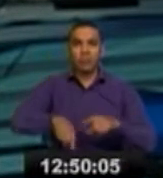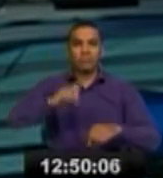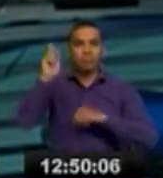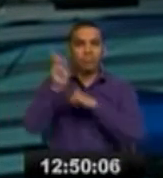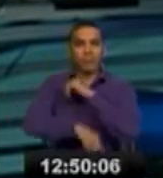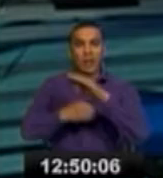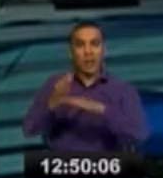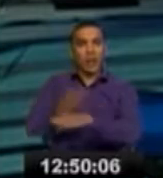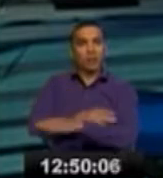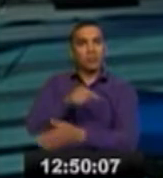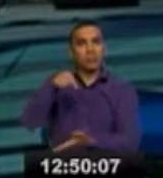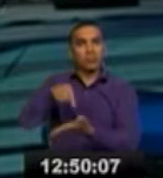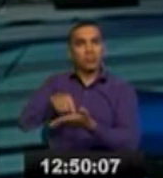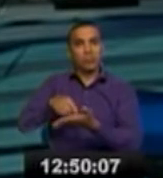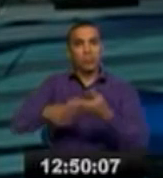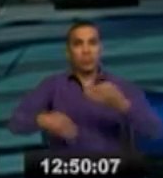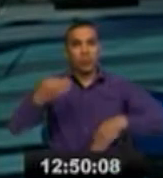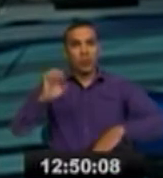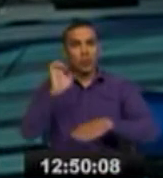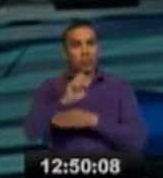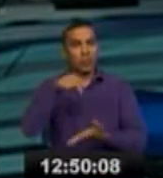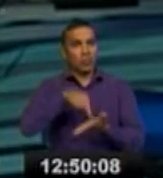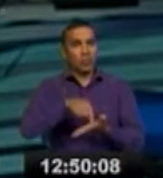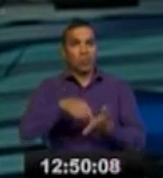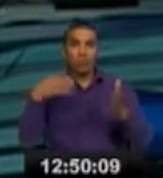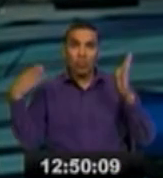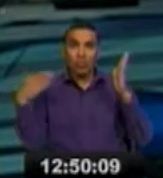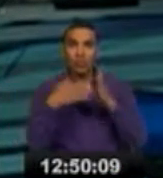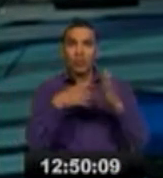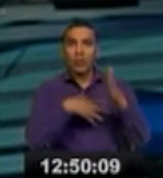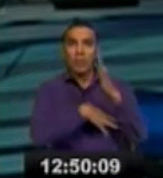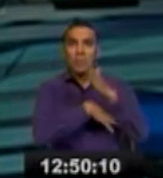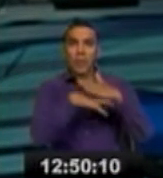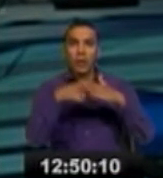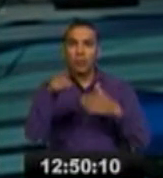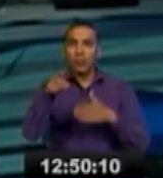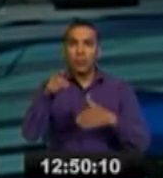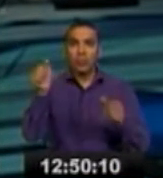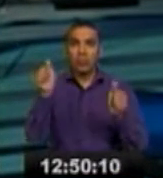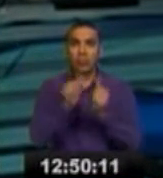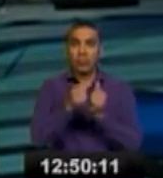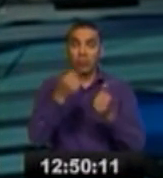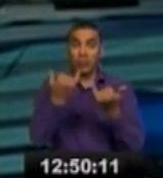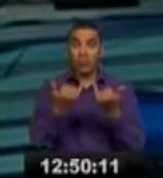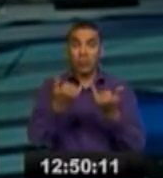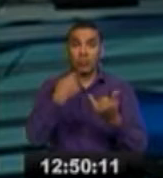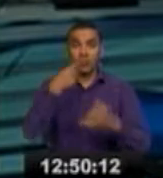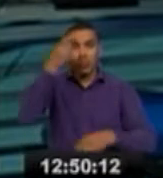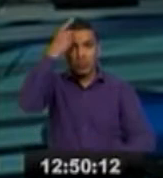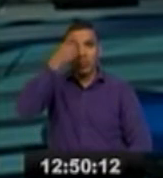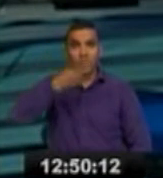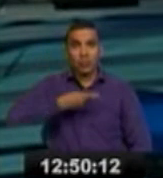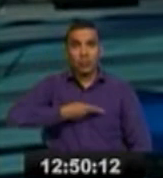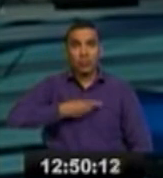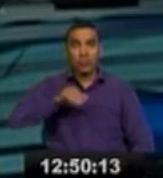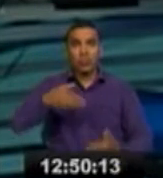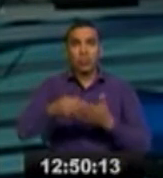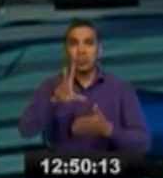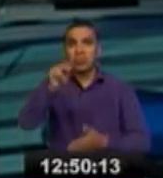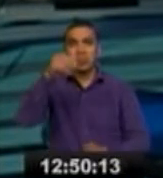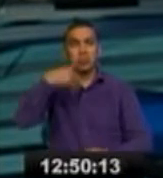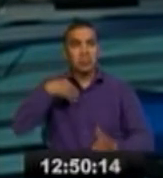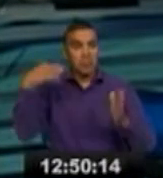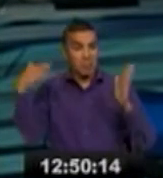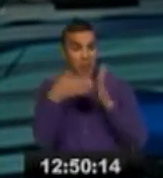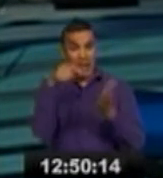sentencia ya dictaminada en cortes ecuatorianas en contra de la petrolera. De acuerdo a este colectivo, la decisión de los árbitros no tiene